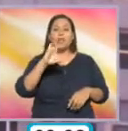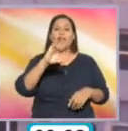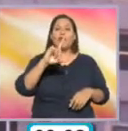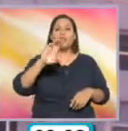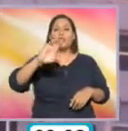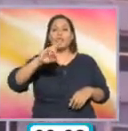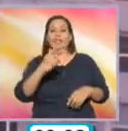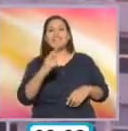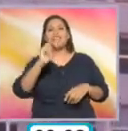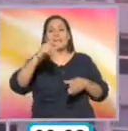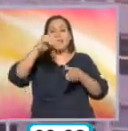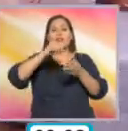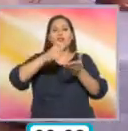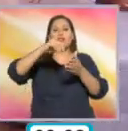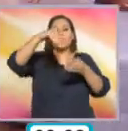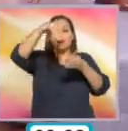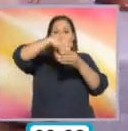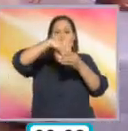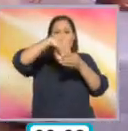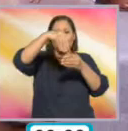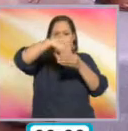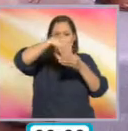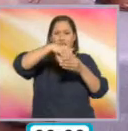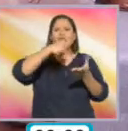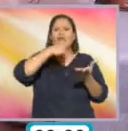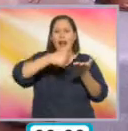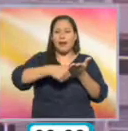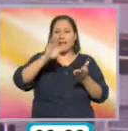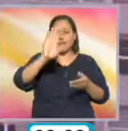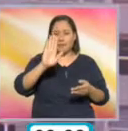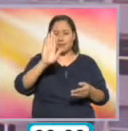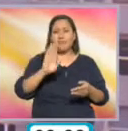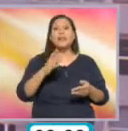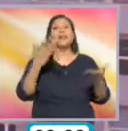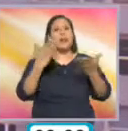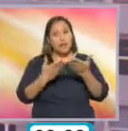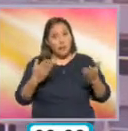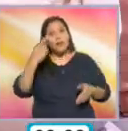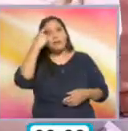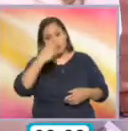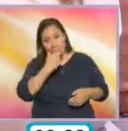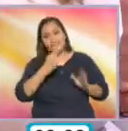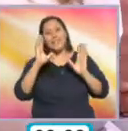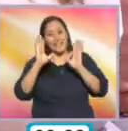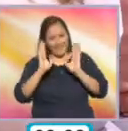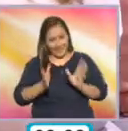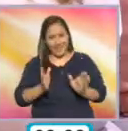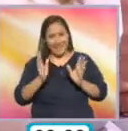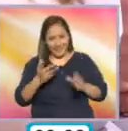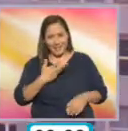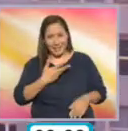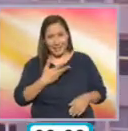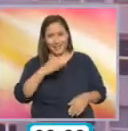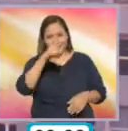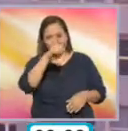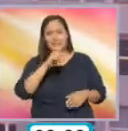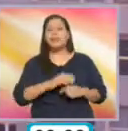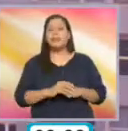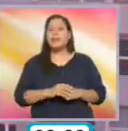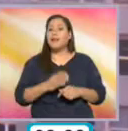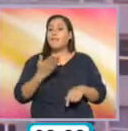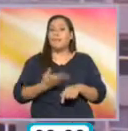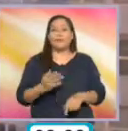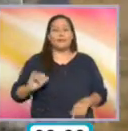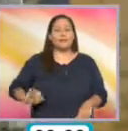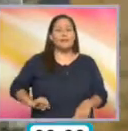un sobre, ¿no? sobre? Sí, un sobrecito. Sí, el sobre también existen ya sobres para hombres, que la verdad es que es algo como bien